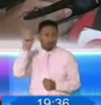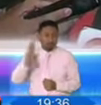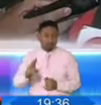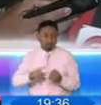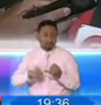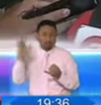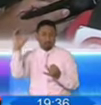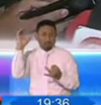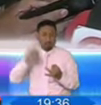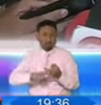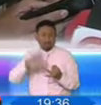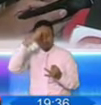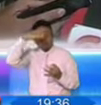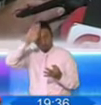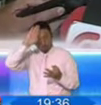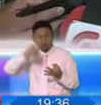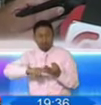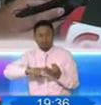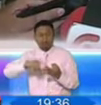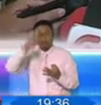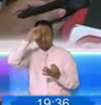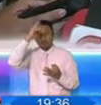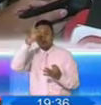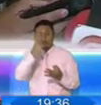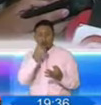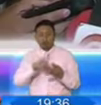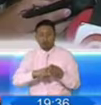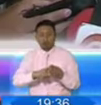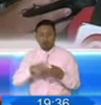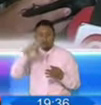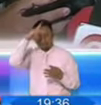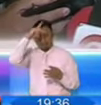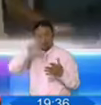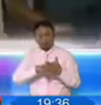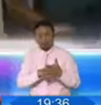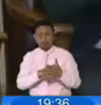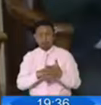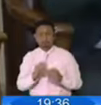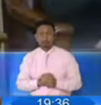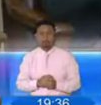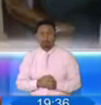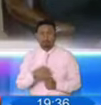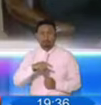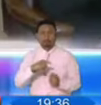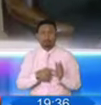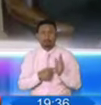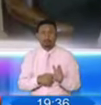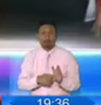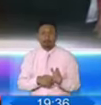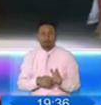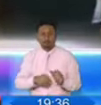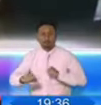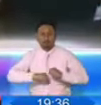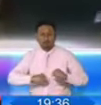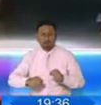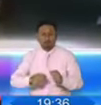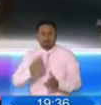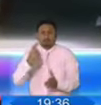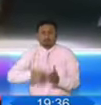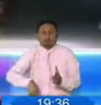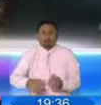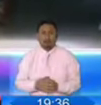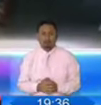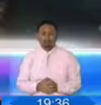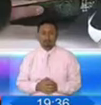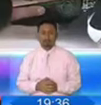de Colombia, de Cuba, de República Dominicana, de Perú también. Aquí se revelaron las acciones que se han emprendido contra